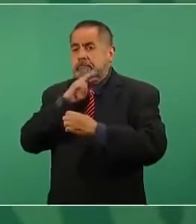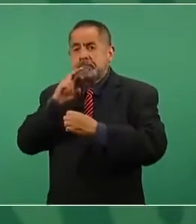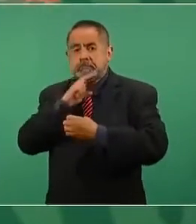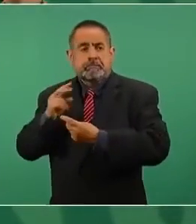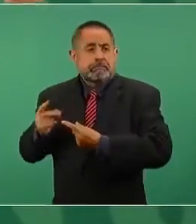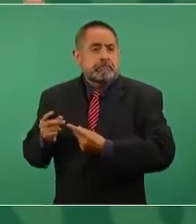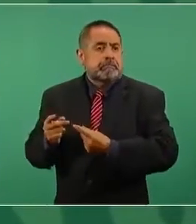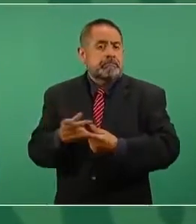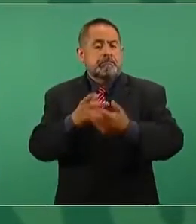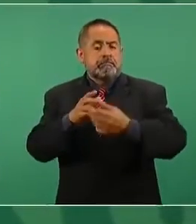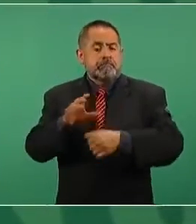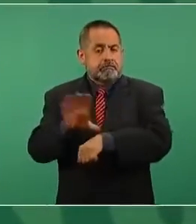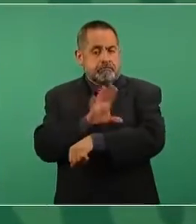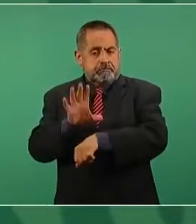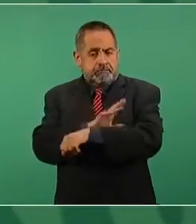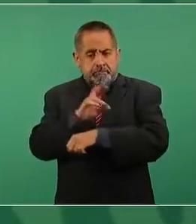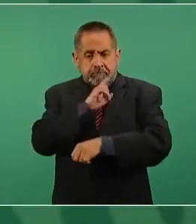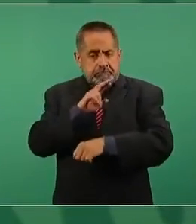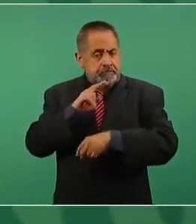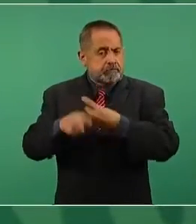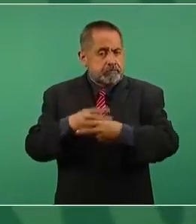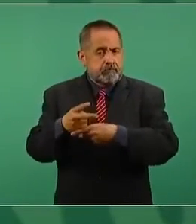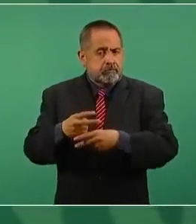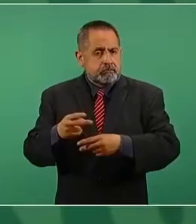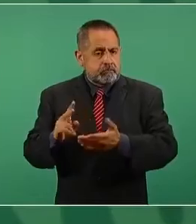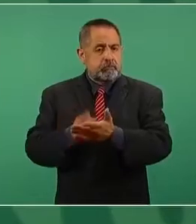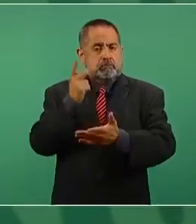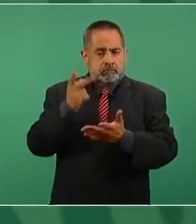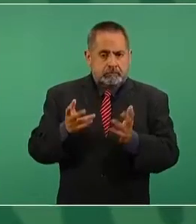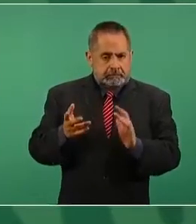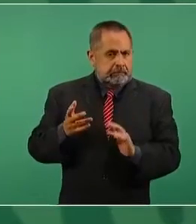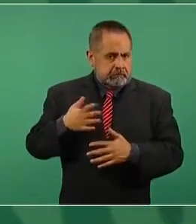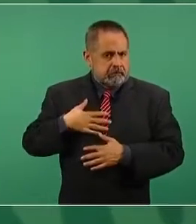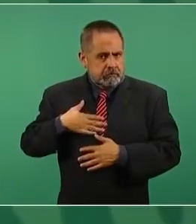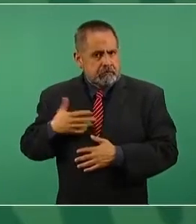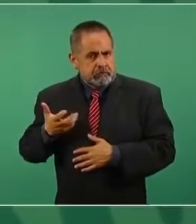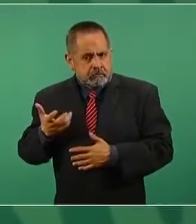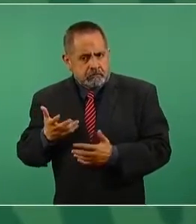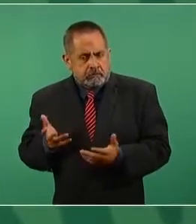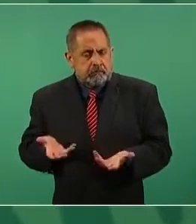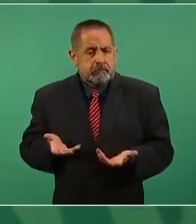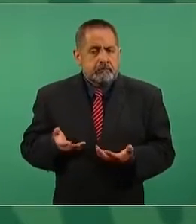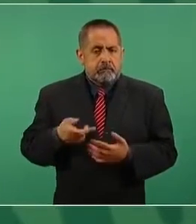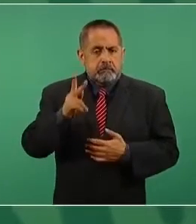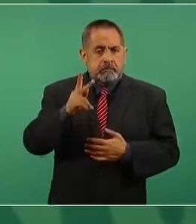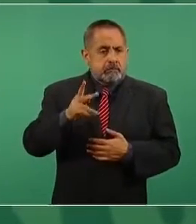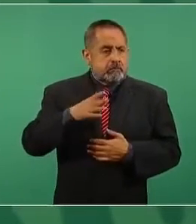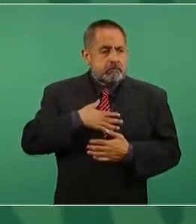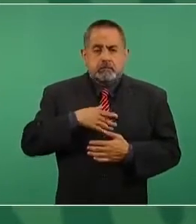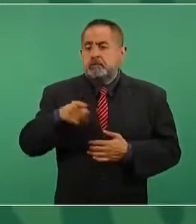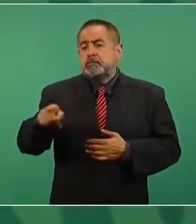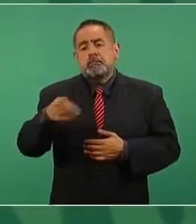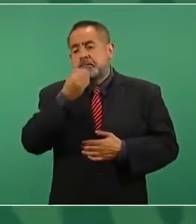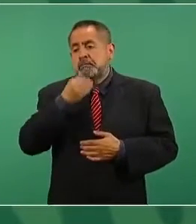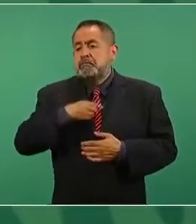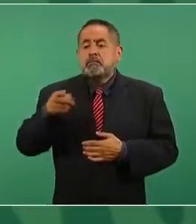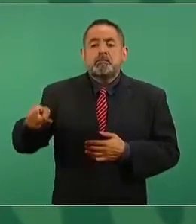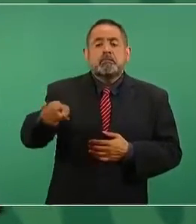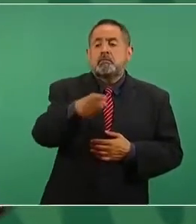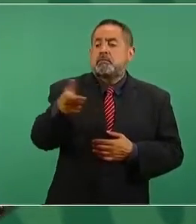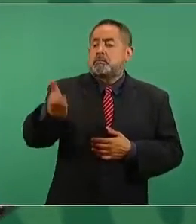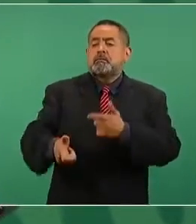se restableciera el servicio eléctrico. pero nosotros no le estamos cargando al